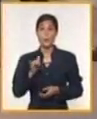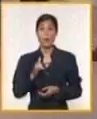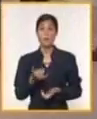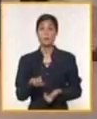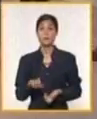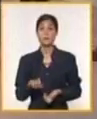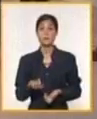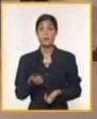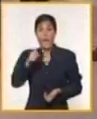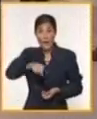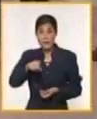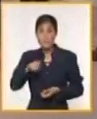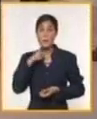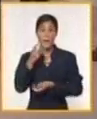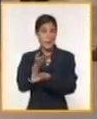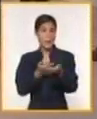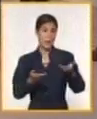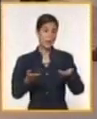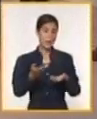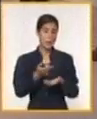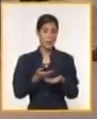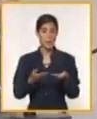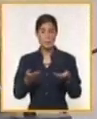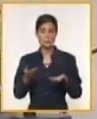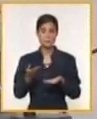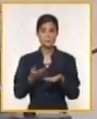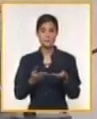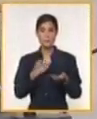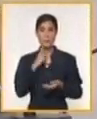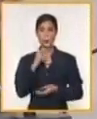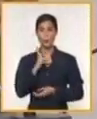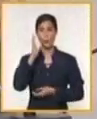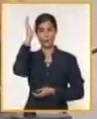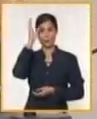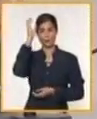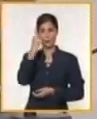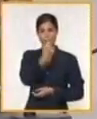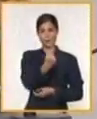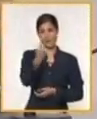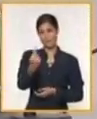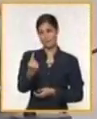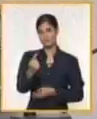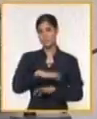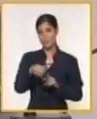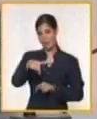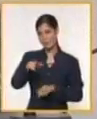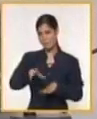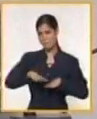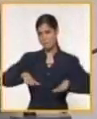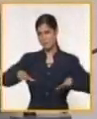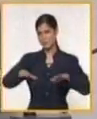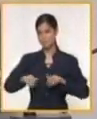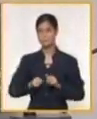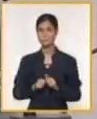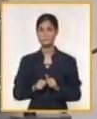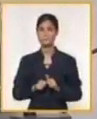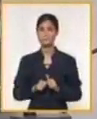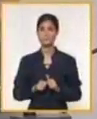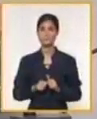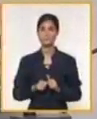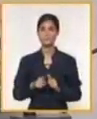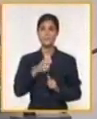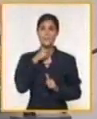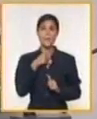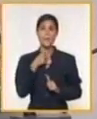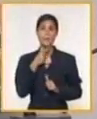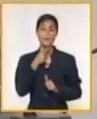ese debate popular hay como que dos criterios que lo hemos abordado aquí en la mesa, de quién condiciona